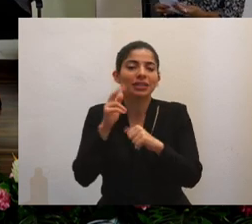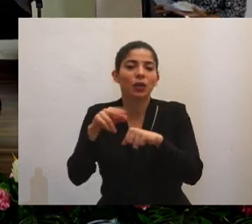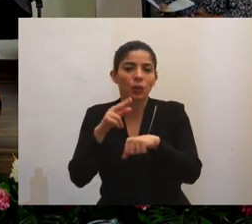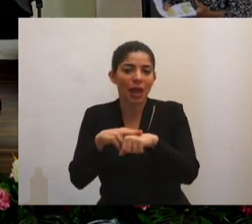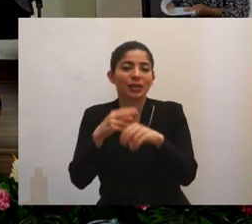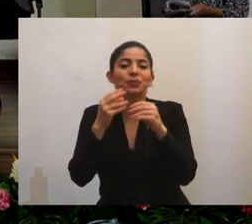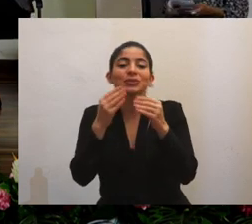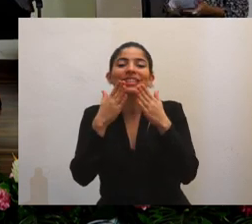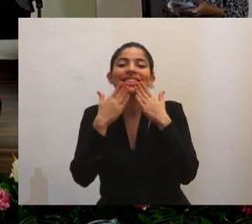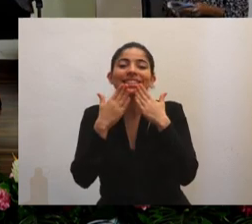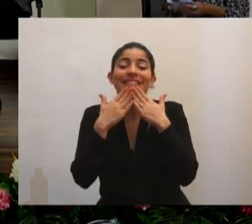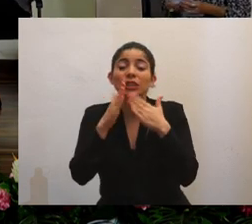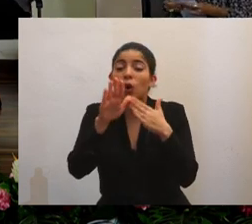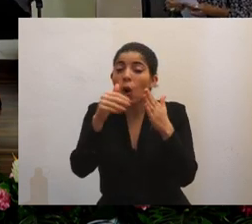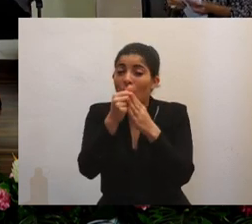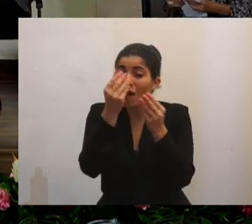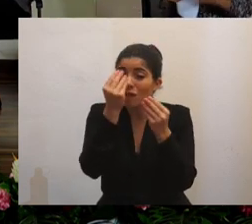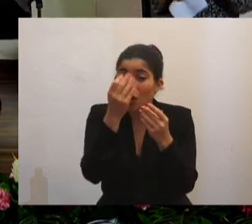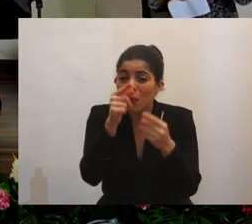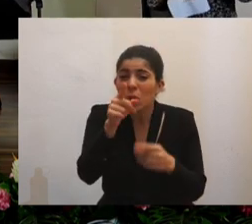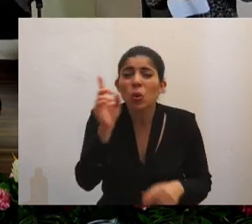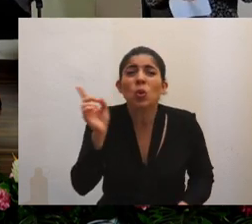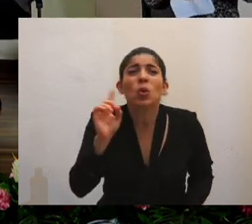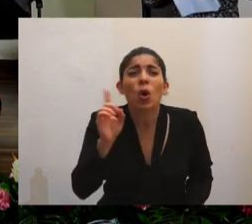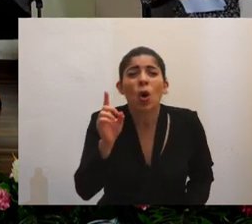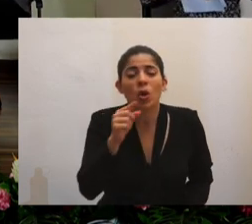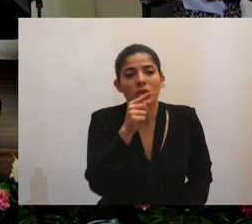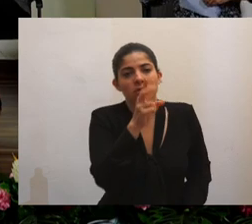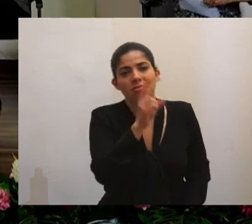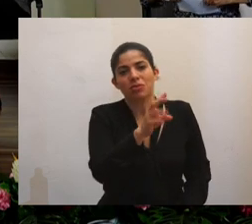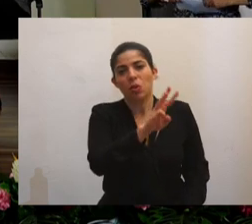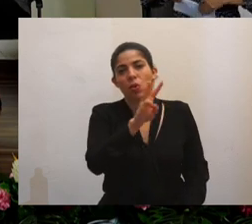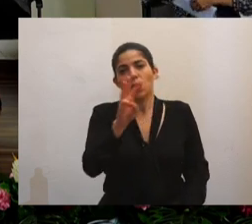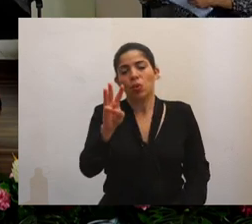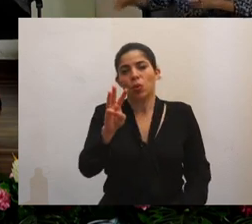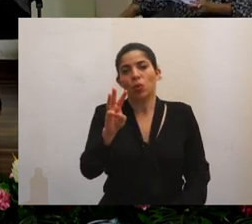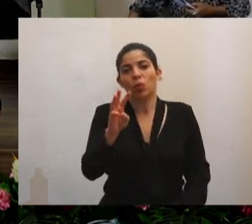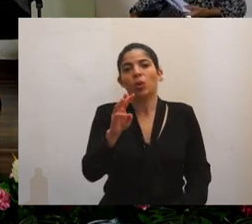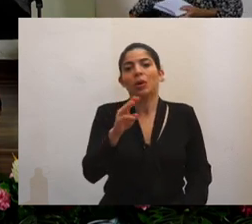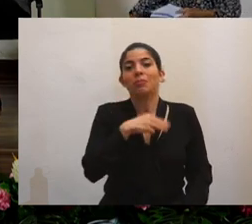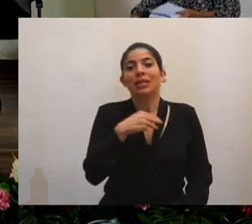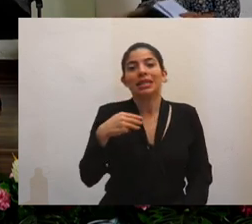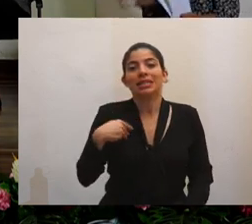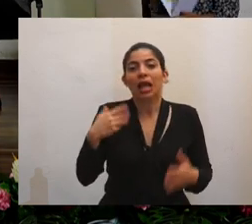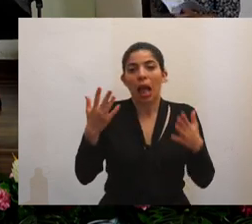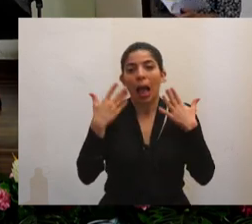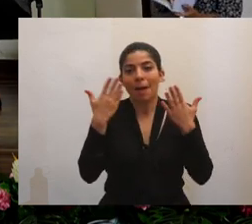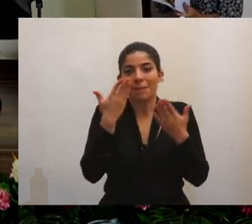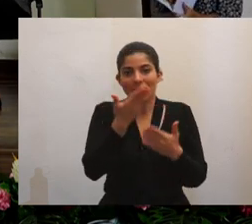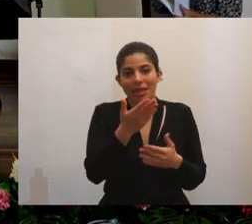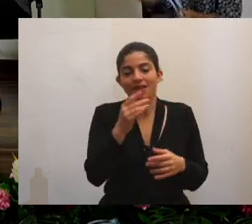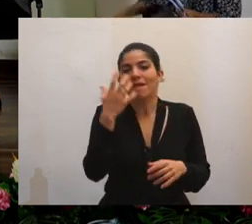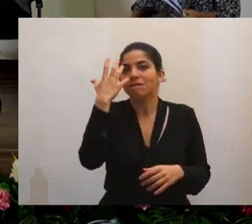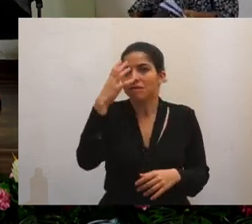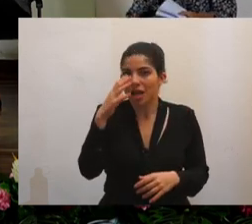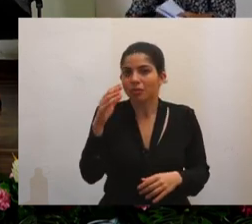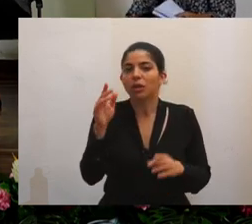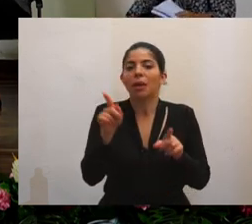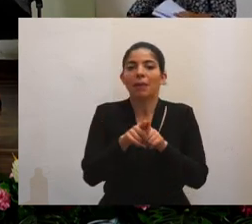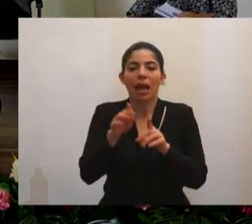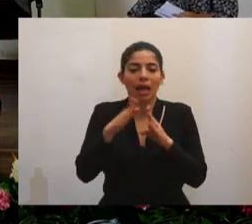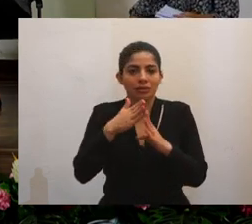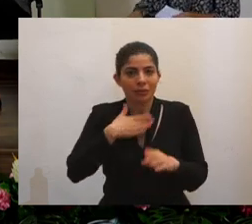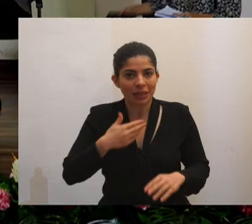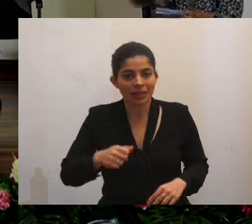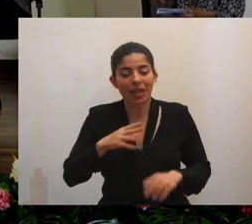muchísimas gracias, y toda la información la pueden encontrar en el canal oficial del Ministerio de Ambiente en Facebook y también de la Presidencia de la República, así como